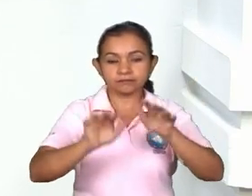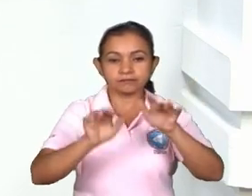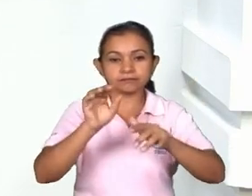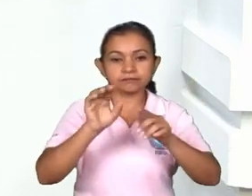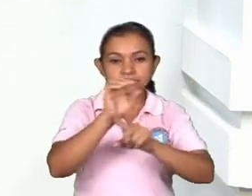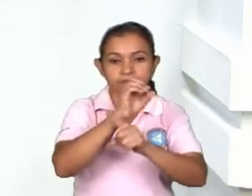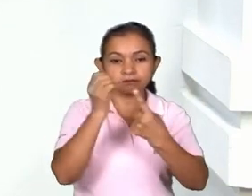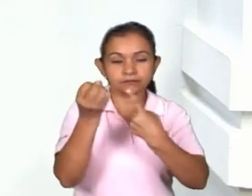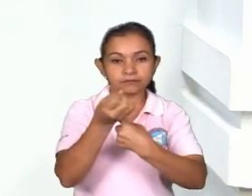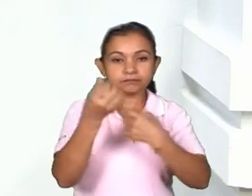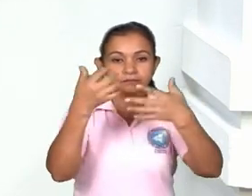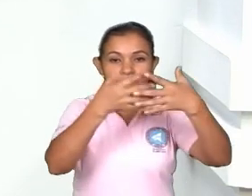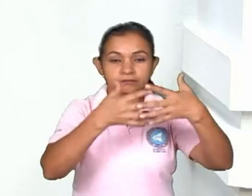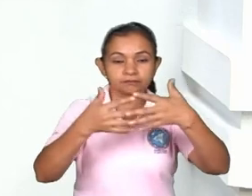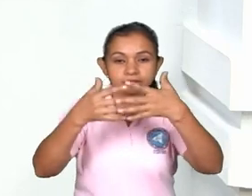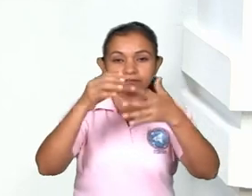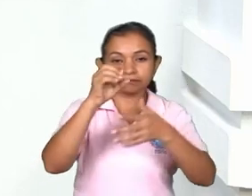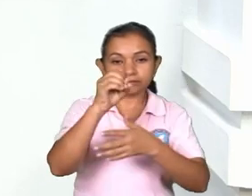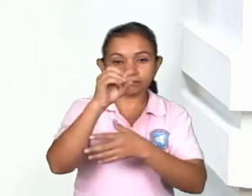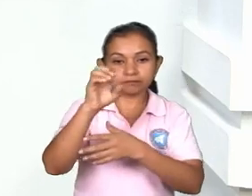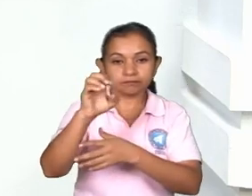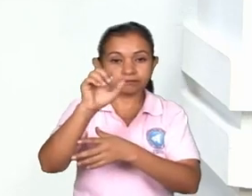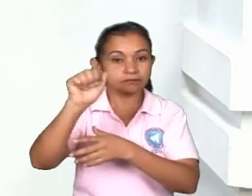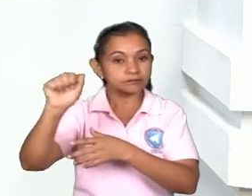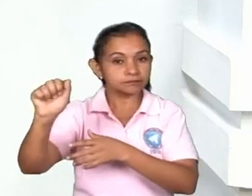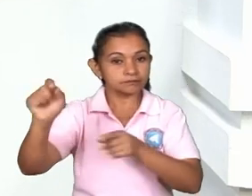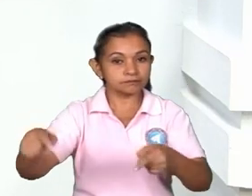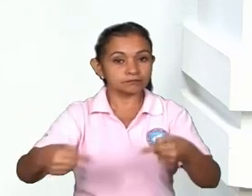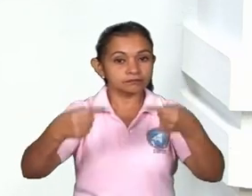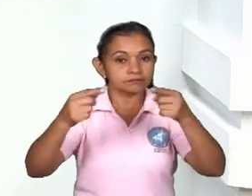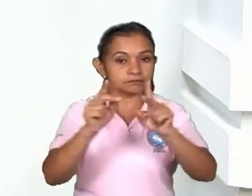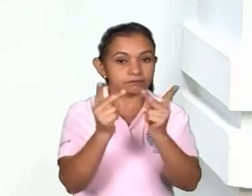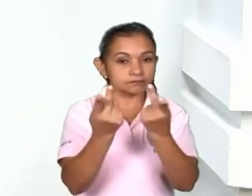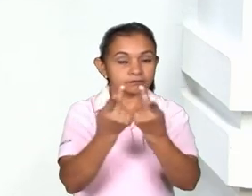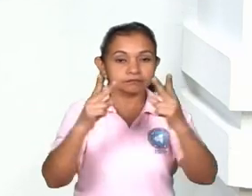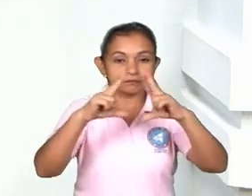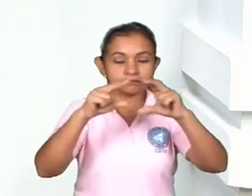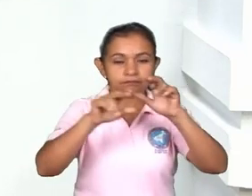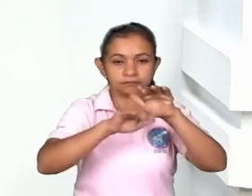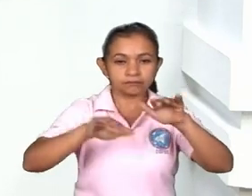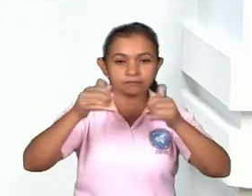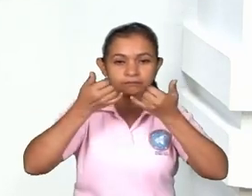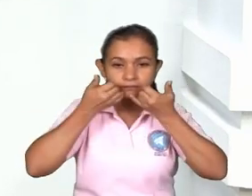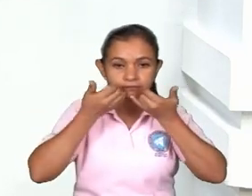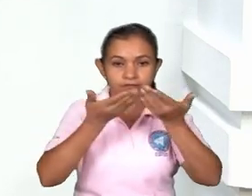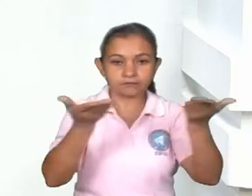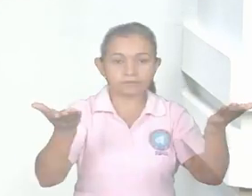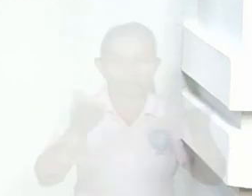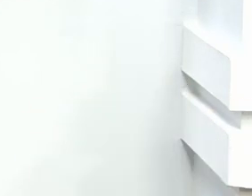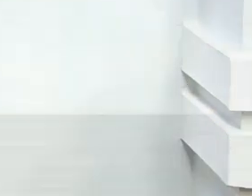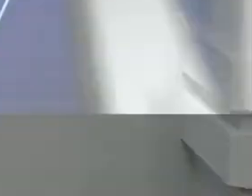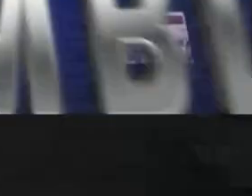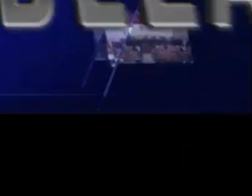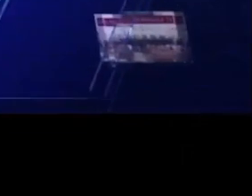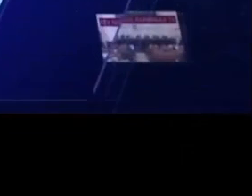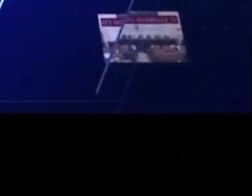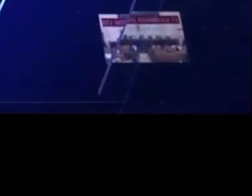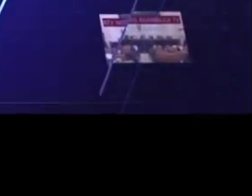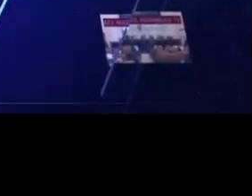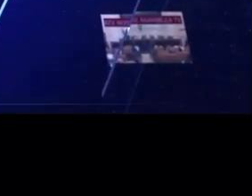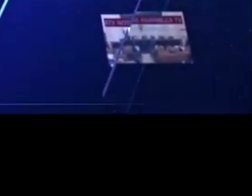la Organización de los Estados Americanos, OEA, en contra de nuestro pueblo. Más detalles en el siguiente reporte.